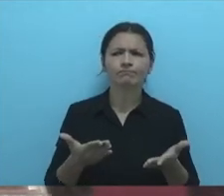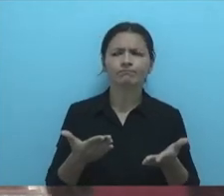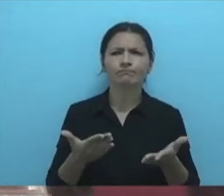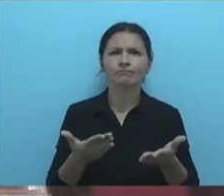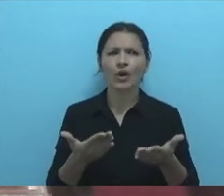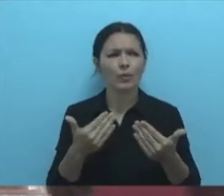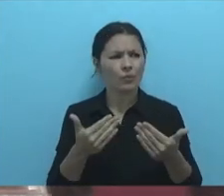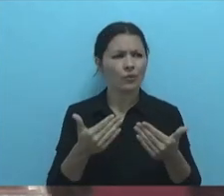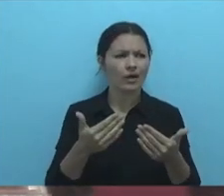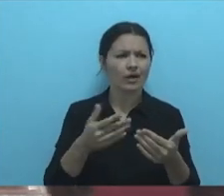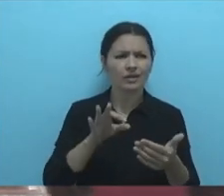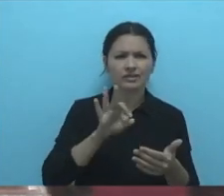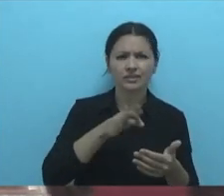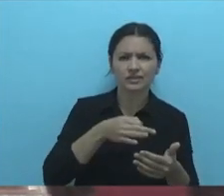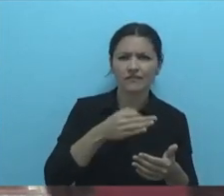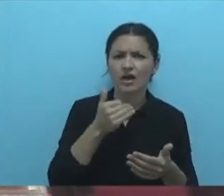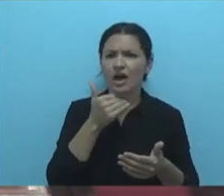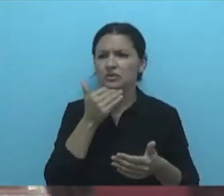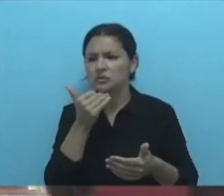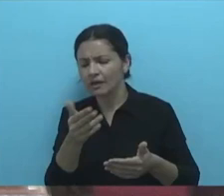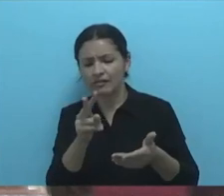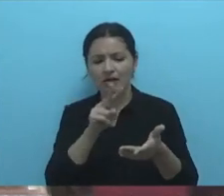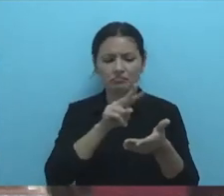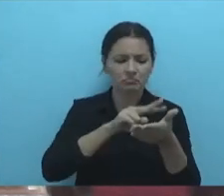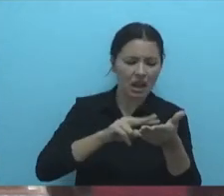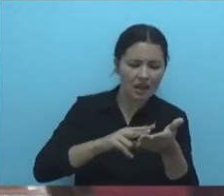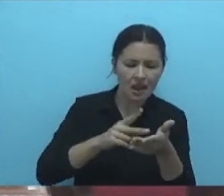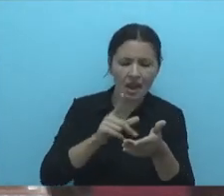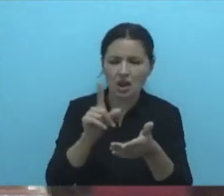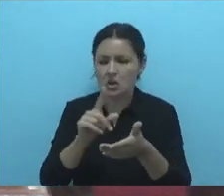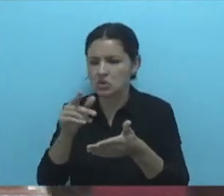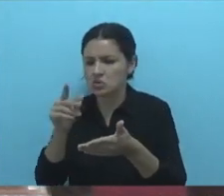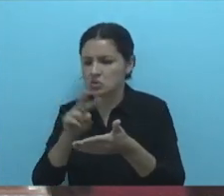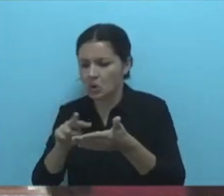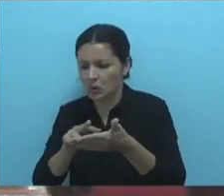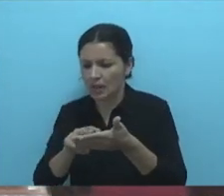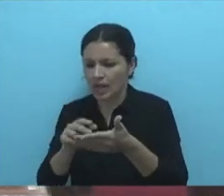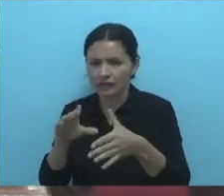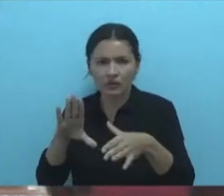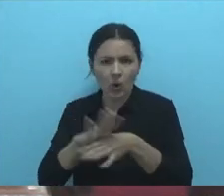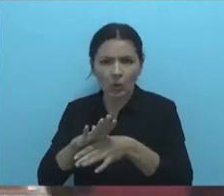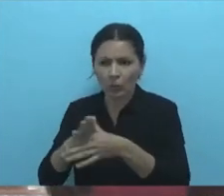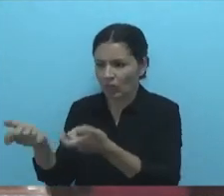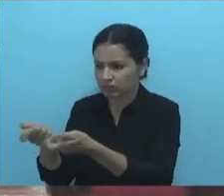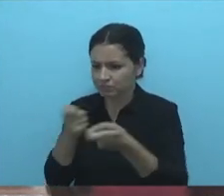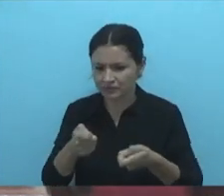conocer pudimos conocerlo o las razones que haya lo estamos recibiendo ahora y